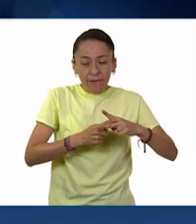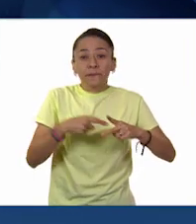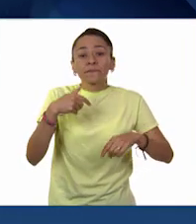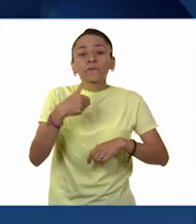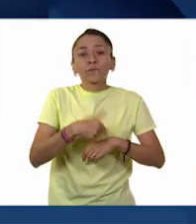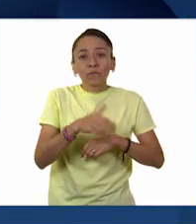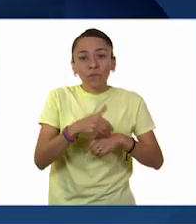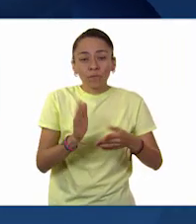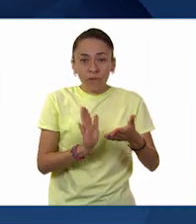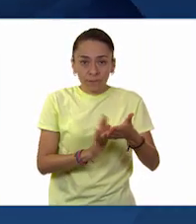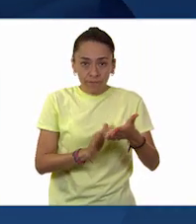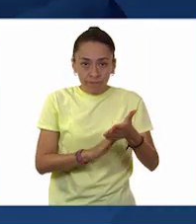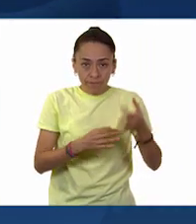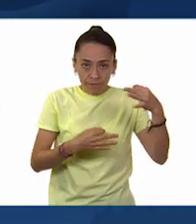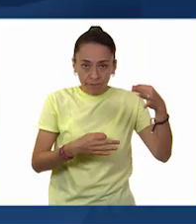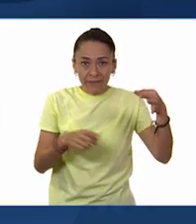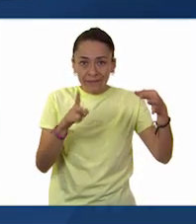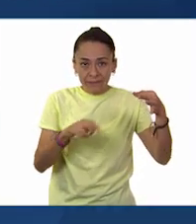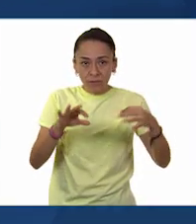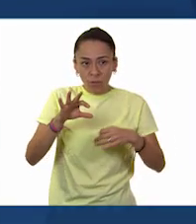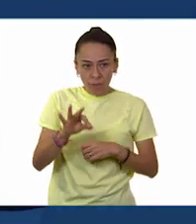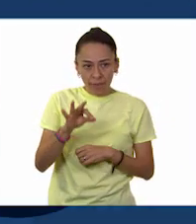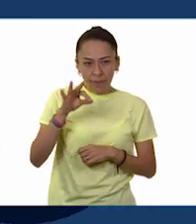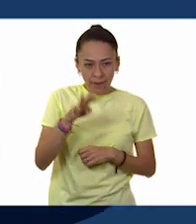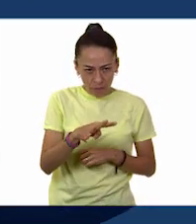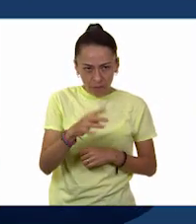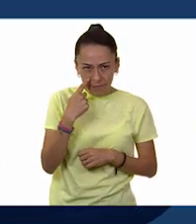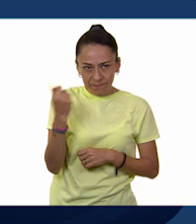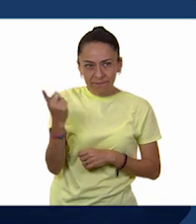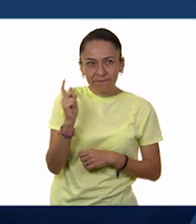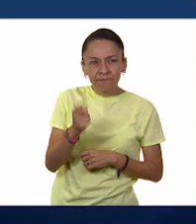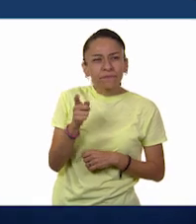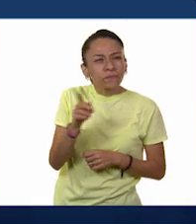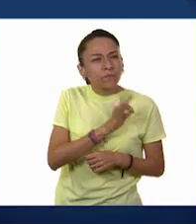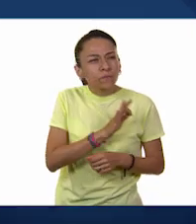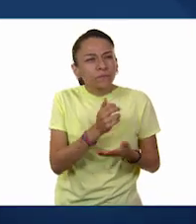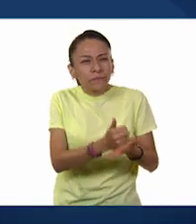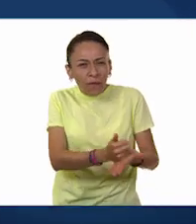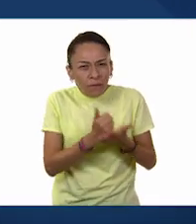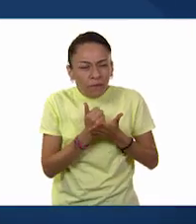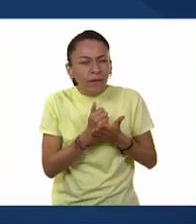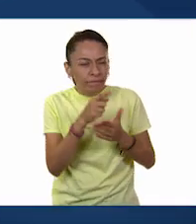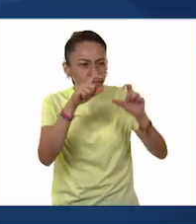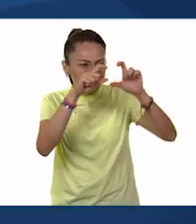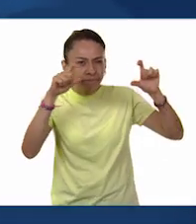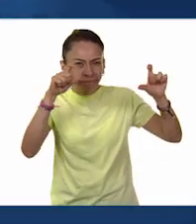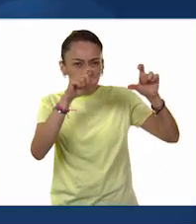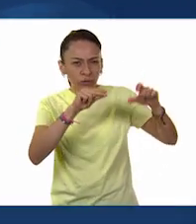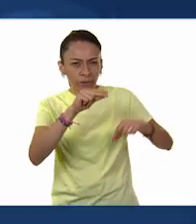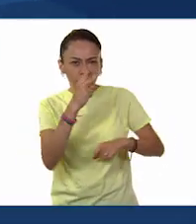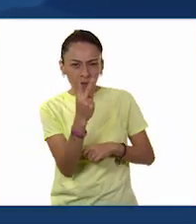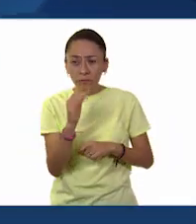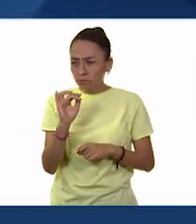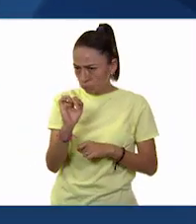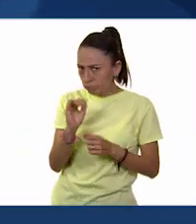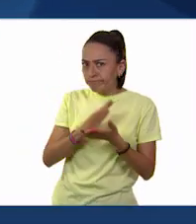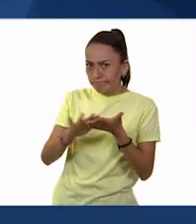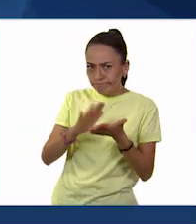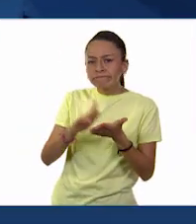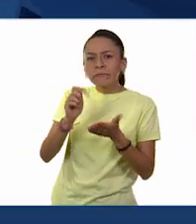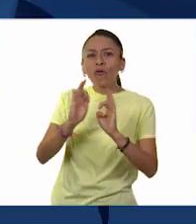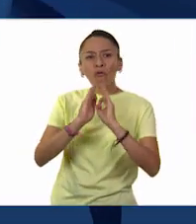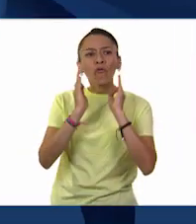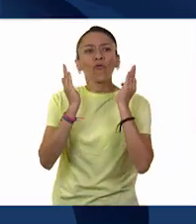¿Nos quieres leer la consigna, por favor? Por supuesto, maestra. Dice así el desafío Transformación de